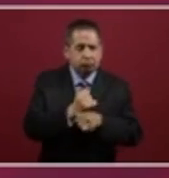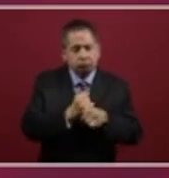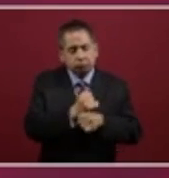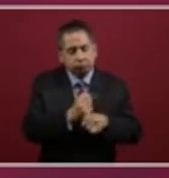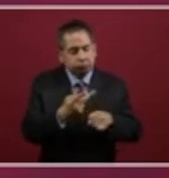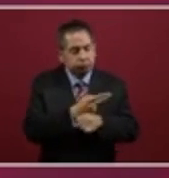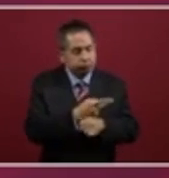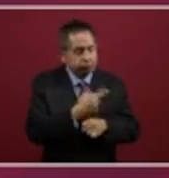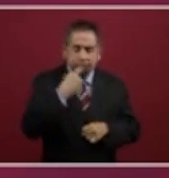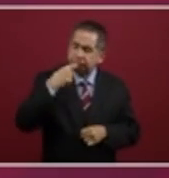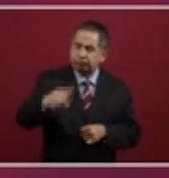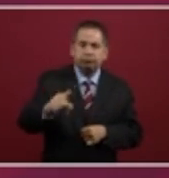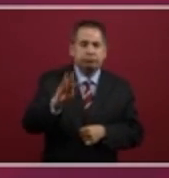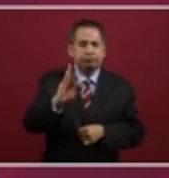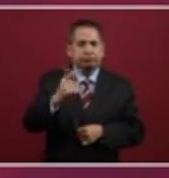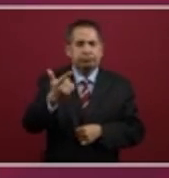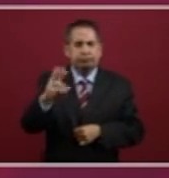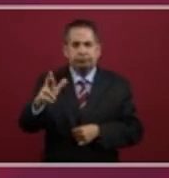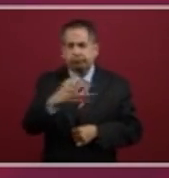la Fiscalía General.